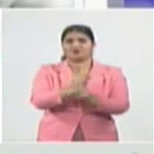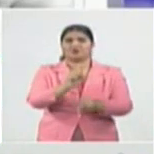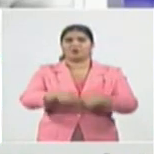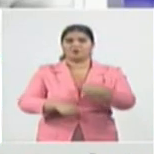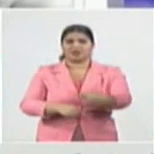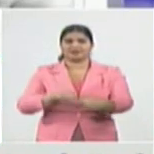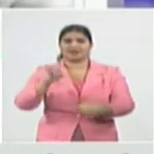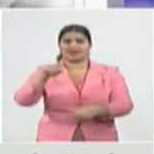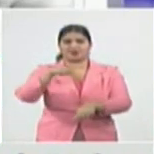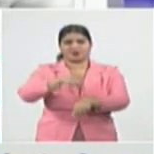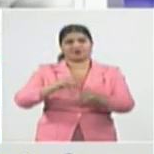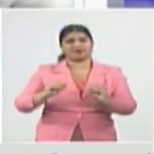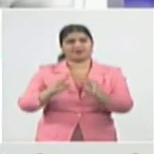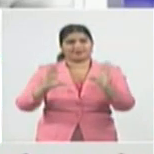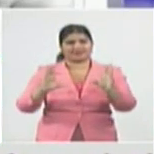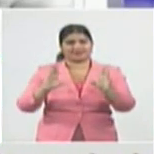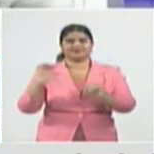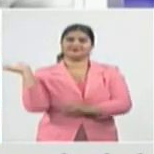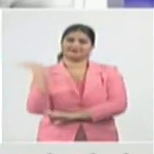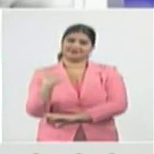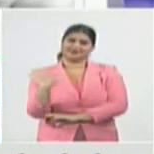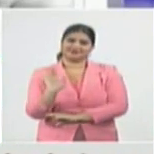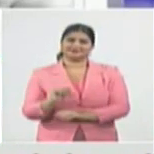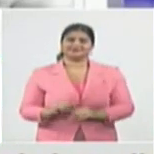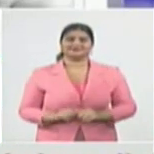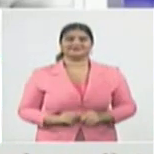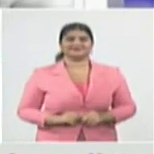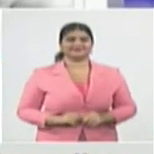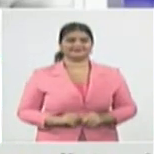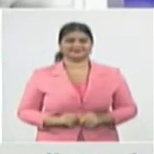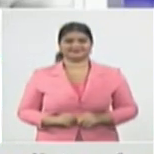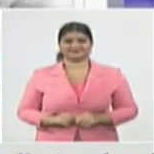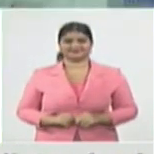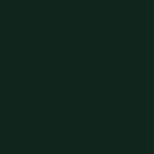para seguirle contando lo que hace Cuba por la salud de su población muy buenos días gracias y